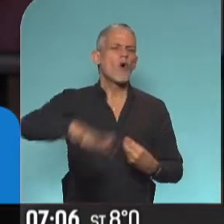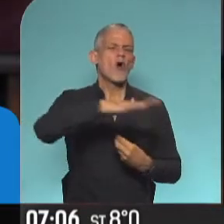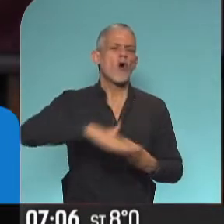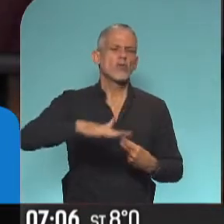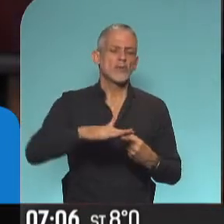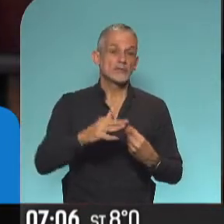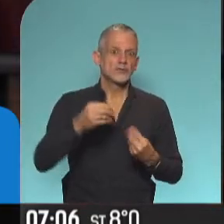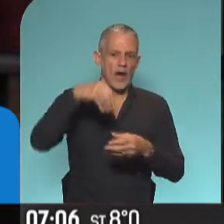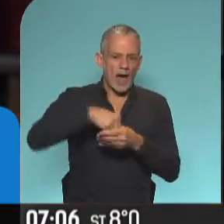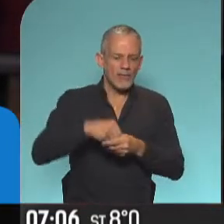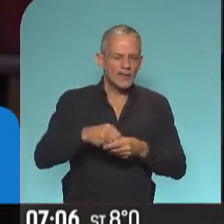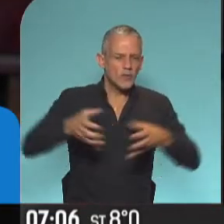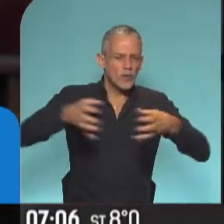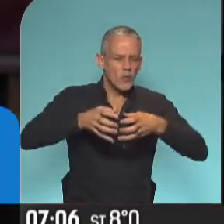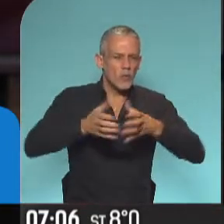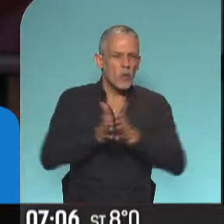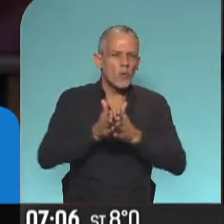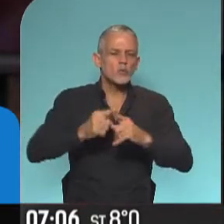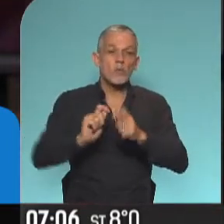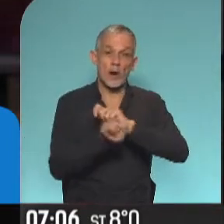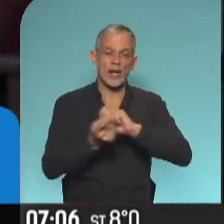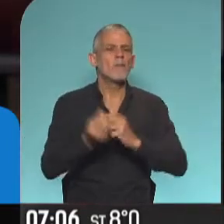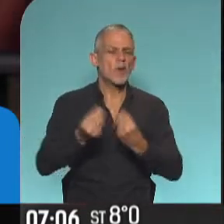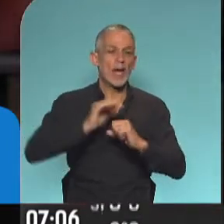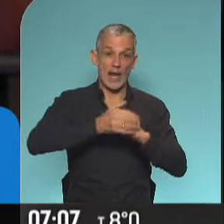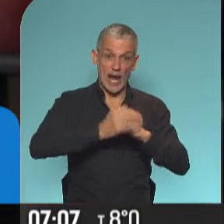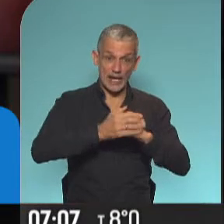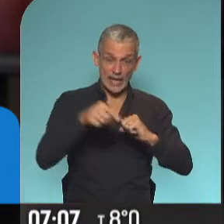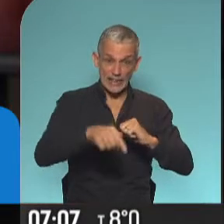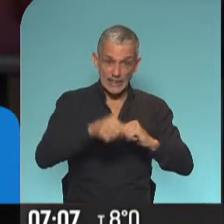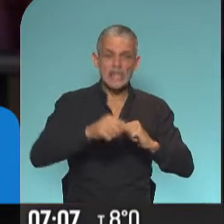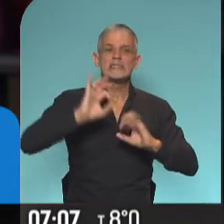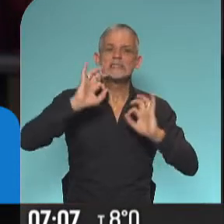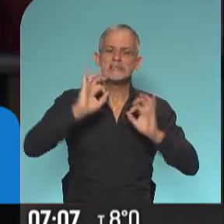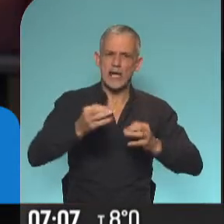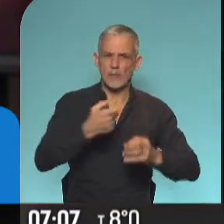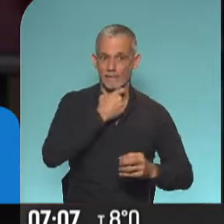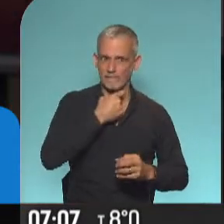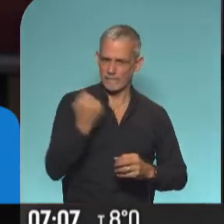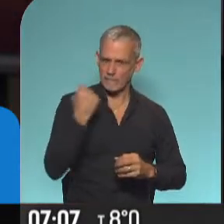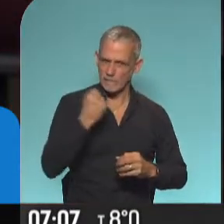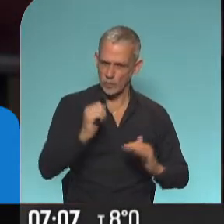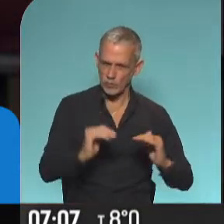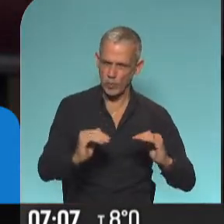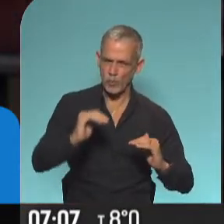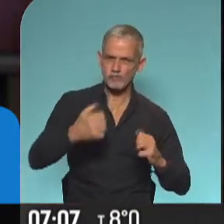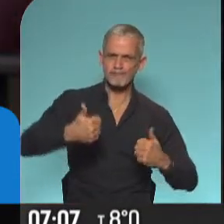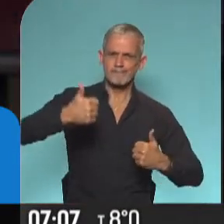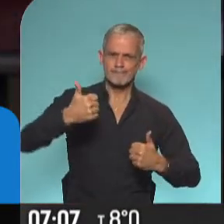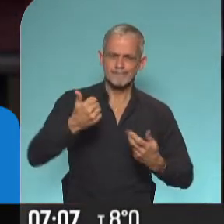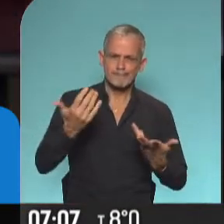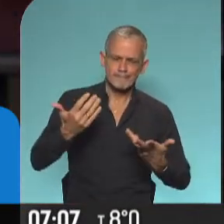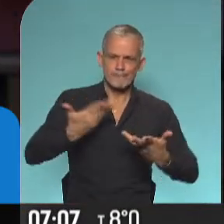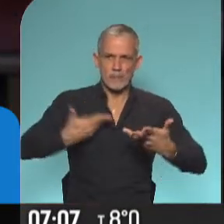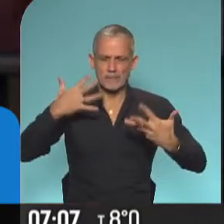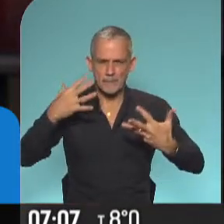puertas adentro de Juntos por el Cambio. ¿Por qué? Porque Horacio Rodríguez Larreta, se sabe, tiene aspiraciones a futuro, claramente es así, el jefe